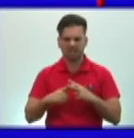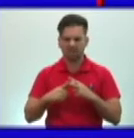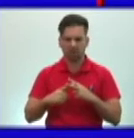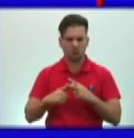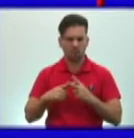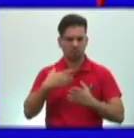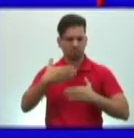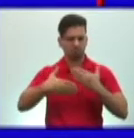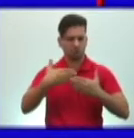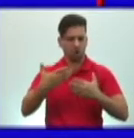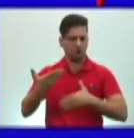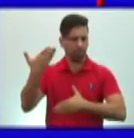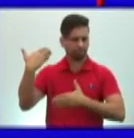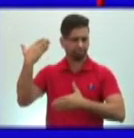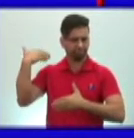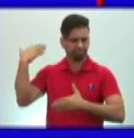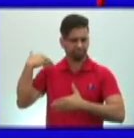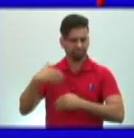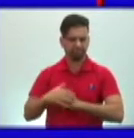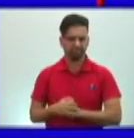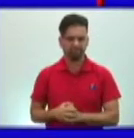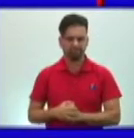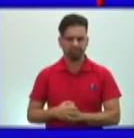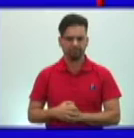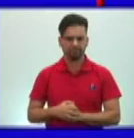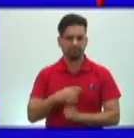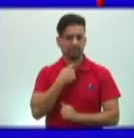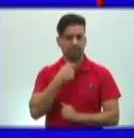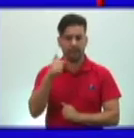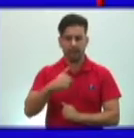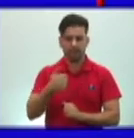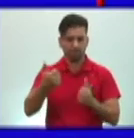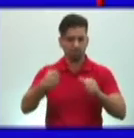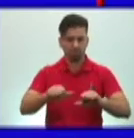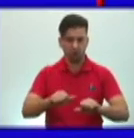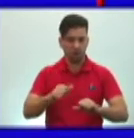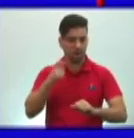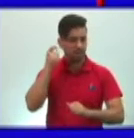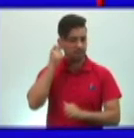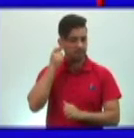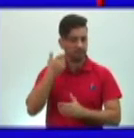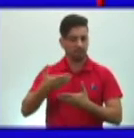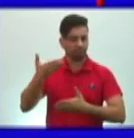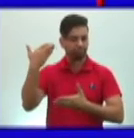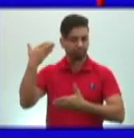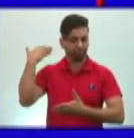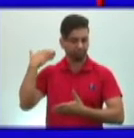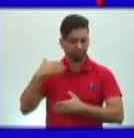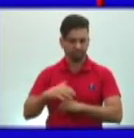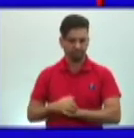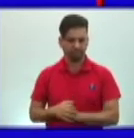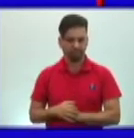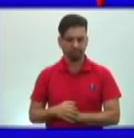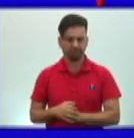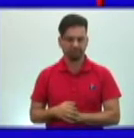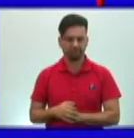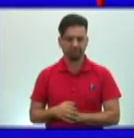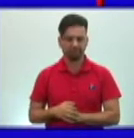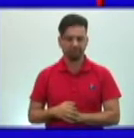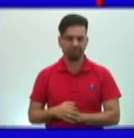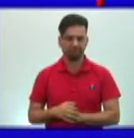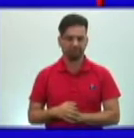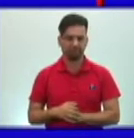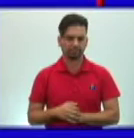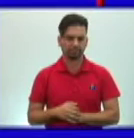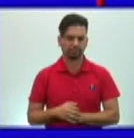Otra diferencia: los problemas de la violencia son deudas de siglo, los problemas de las exclusiones son deudas de siglo,